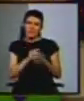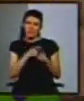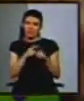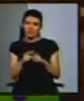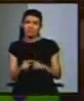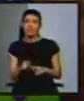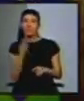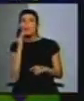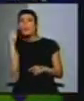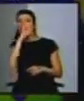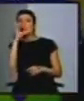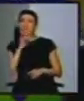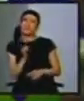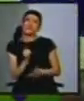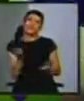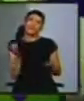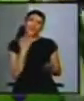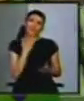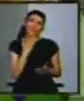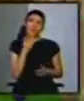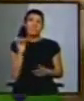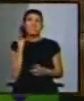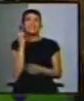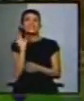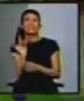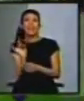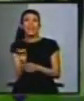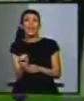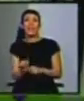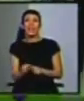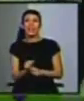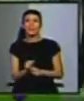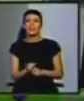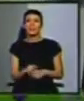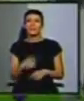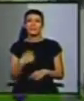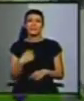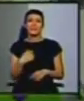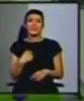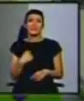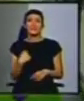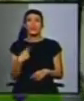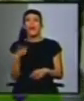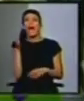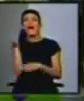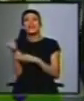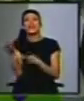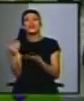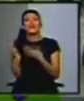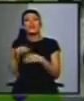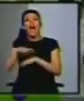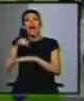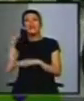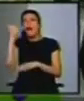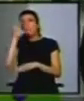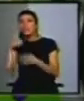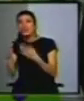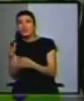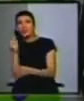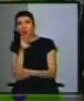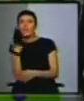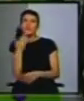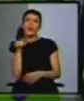Y también le sirve paseo, ¿no? Sí, también, pero la tercera edad ya ahorita no tiene nada de ir a pasear a dónde. Lo único que venimos acá no nos va a